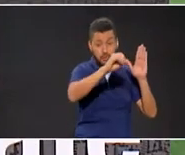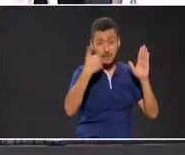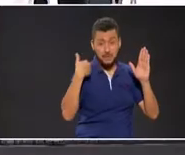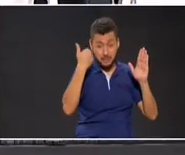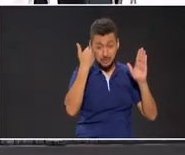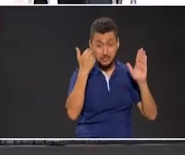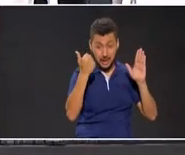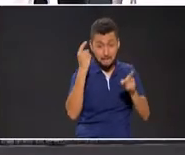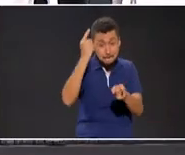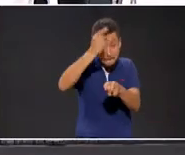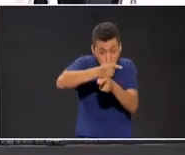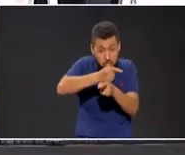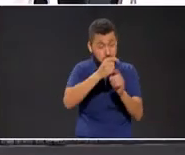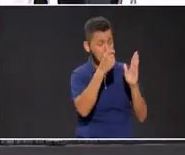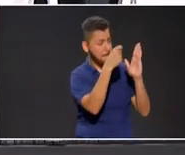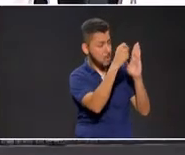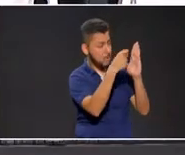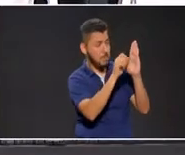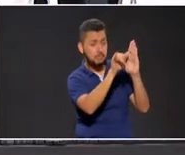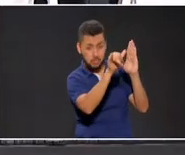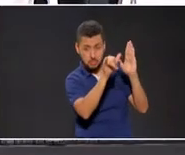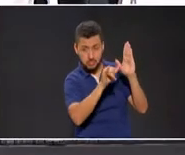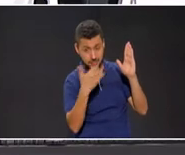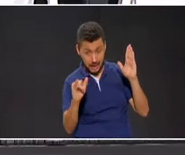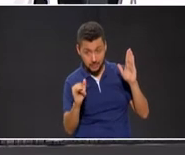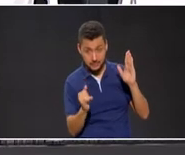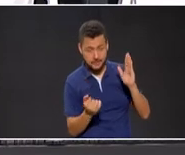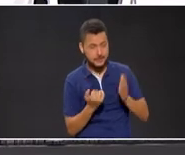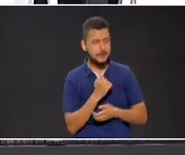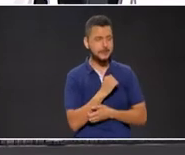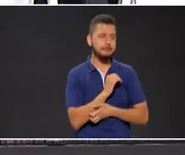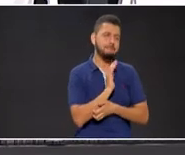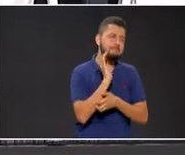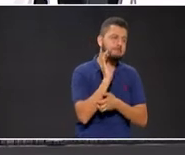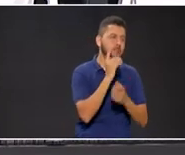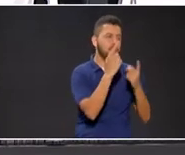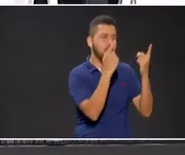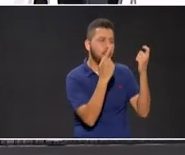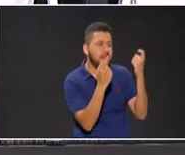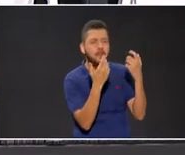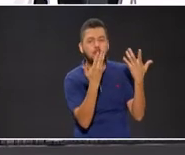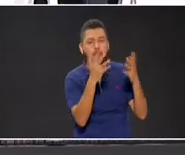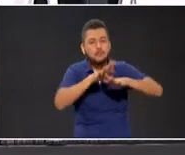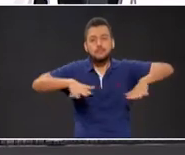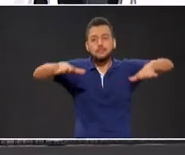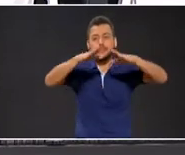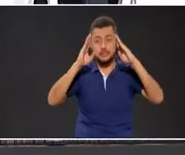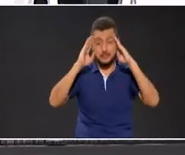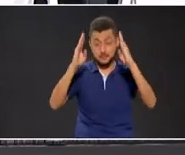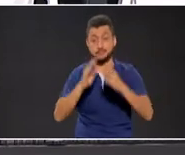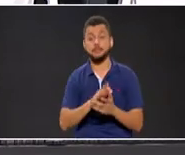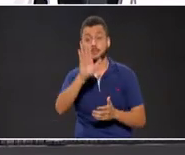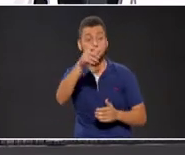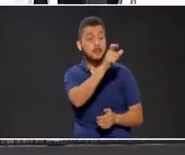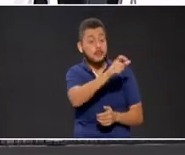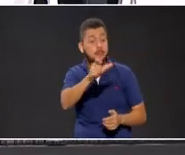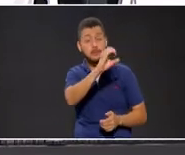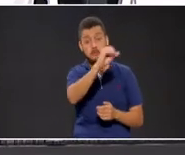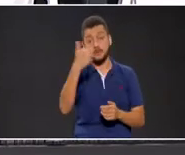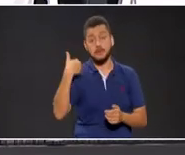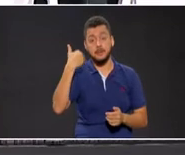intentado aplicar y creo que ha habido principio en ese sentido pero aquí nos falta una cobertura mayor por ejemplo de cada 10 personas adultas mayores